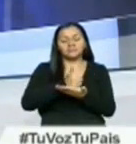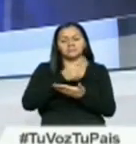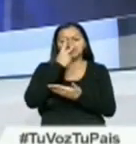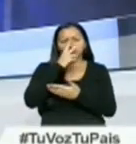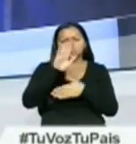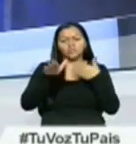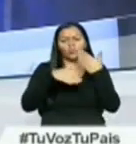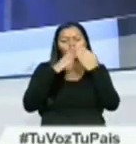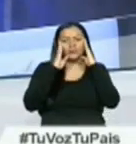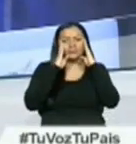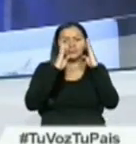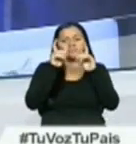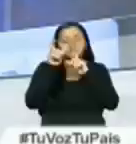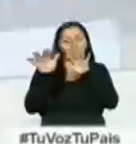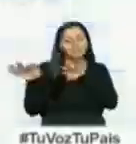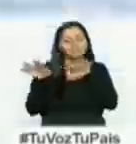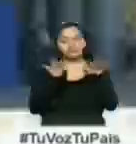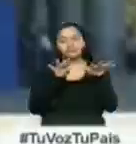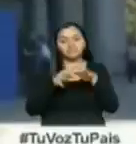de todos los que la veían.